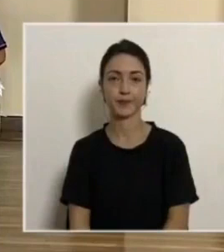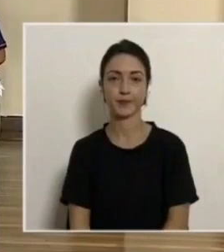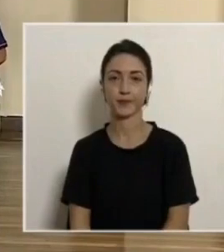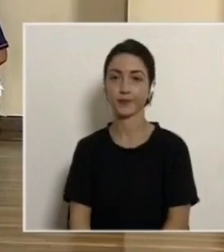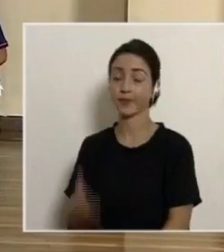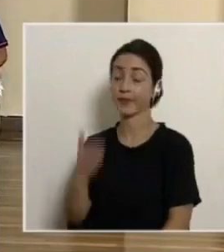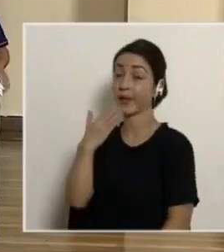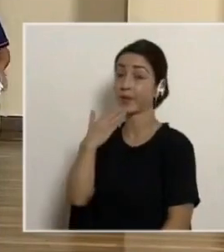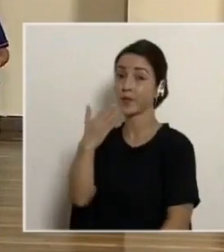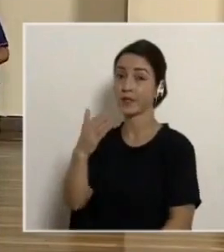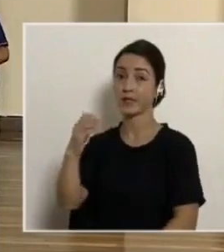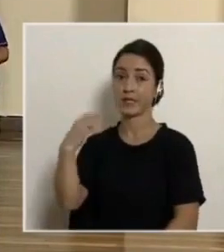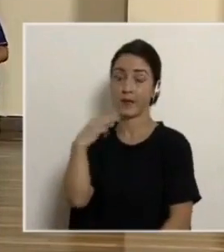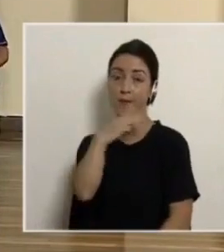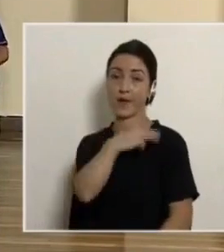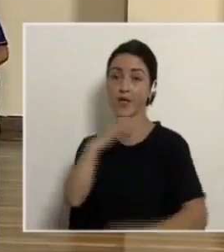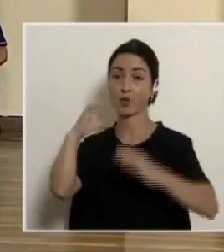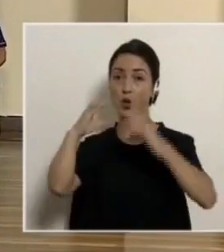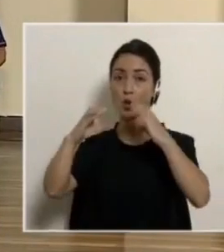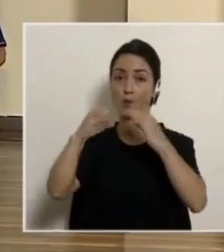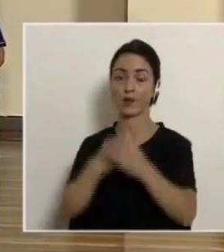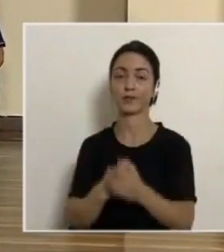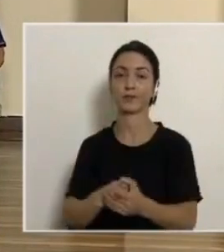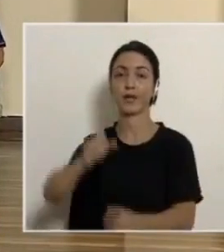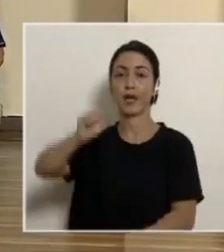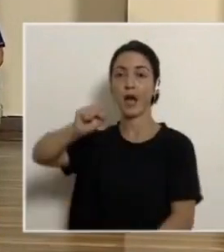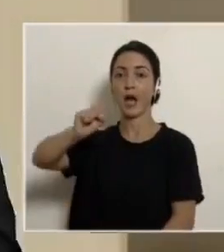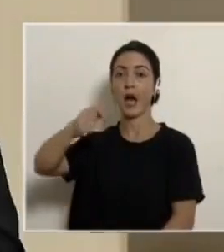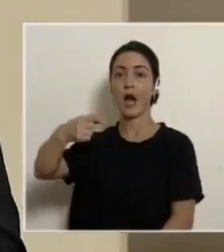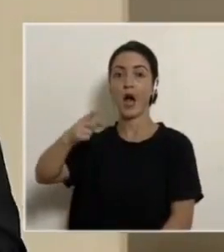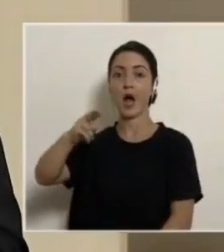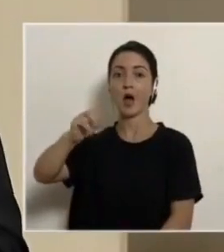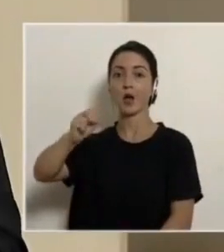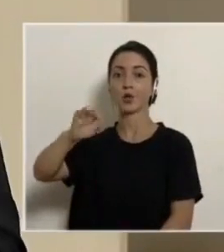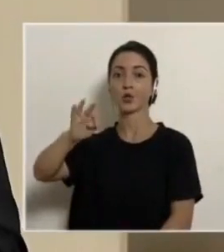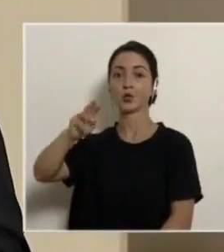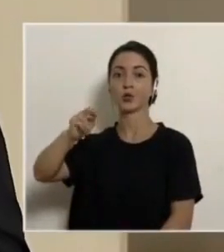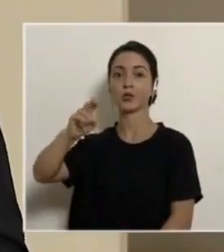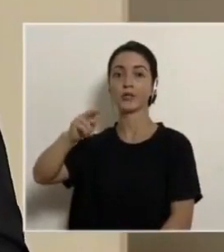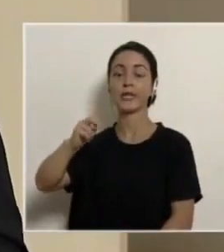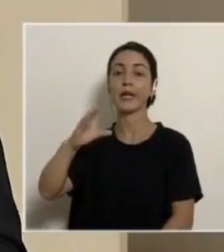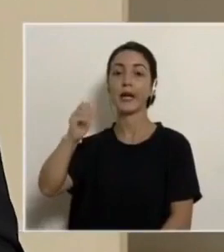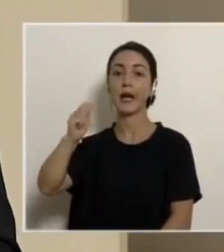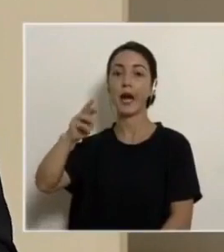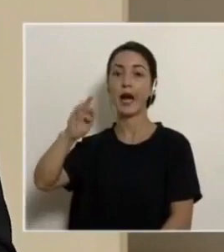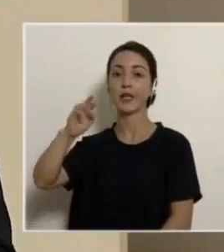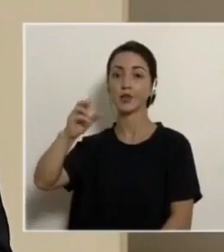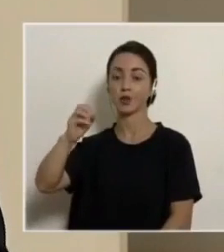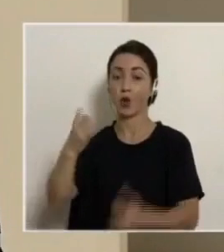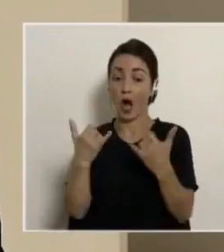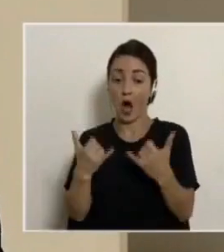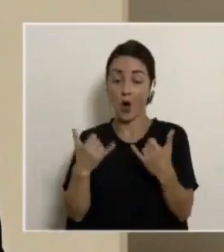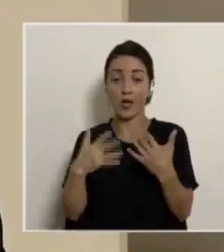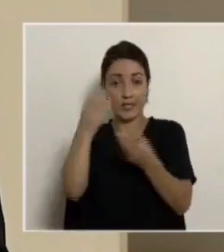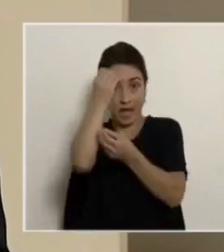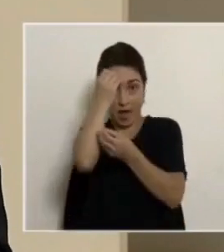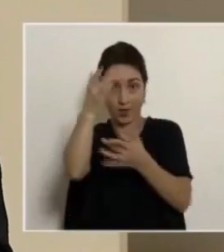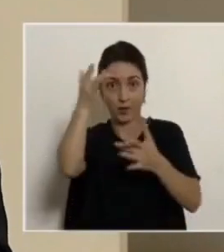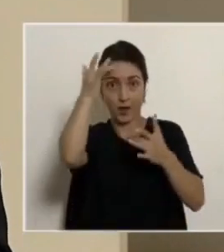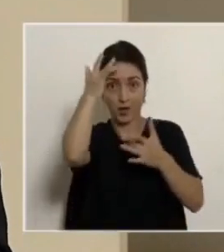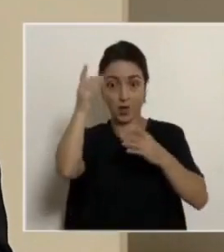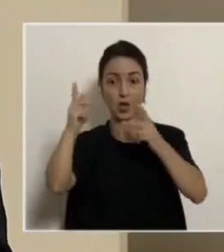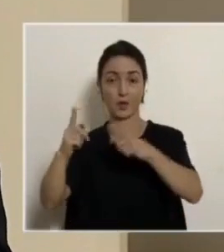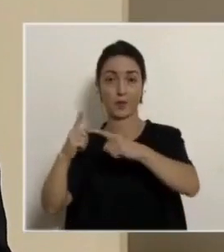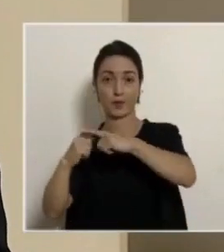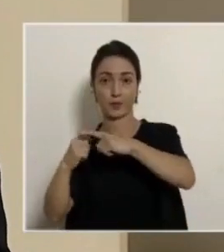Muchas gracias al ministro de Comunicación, el señor Agustín Castro, por el detalle. Ahora sí contamos con el reporte epidemiológico